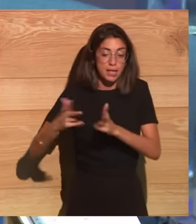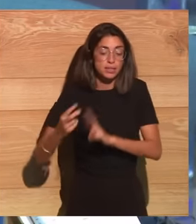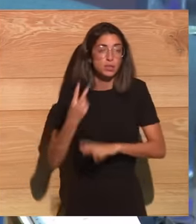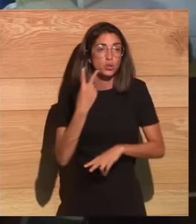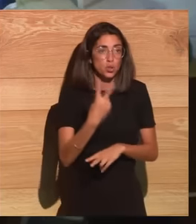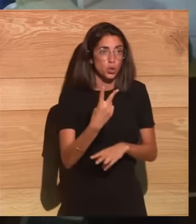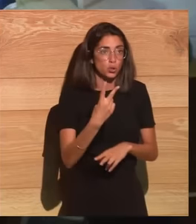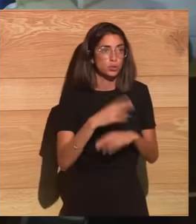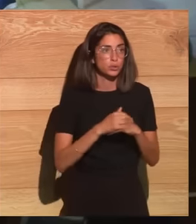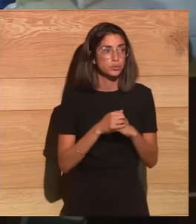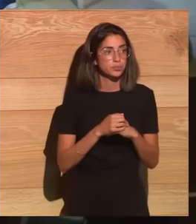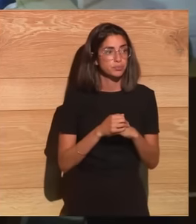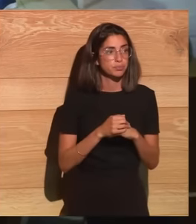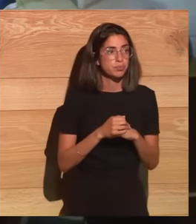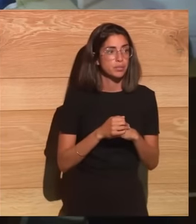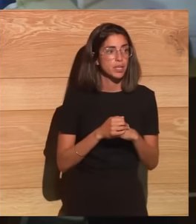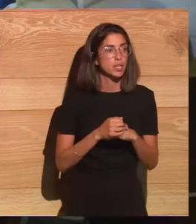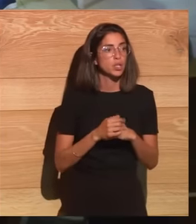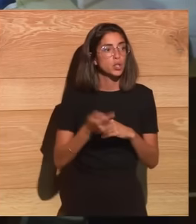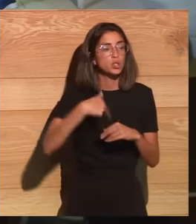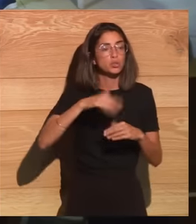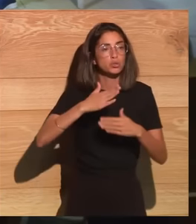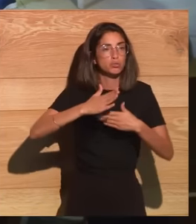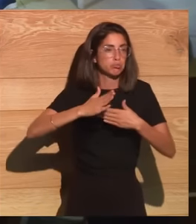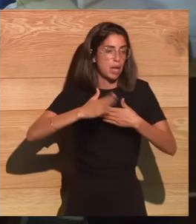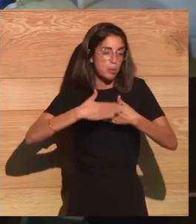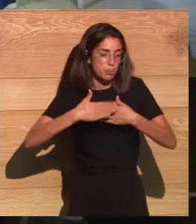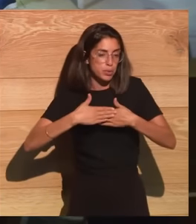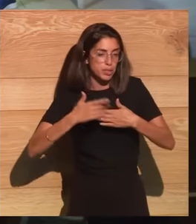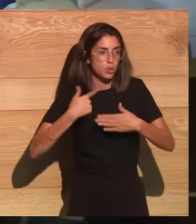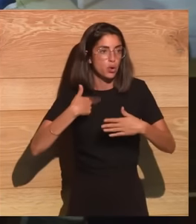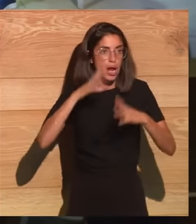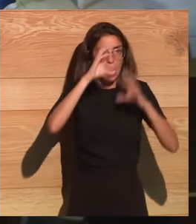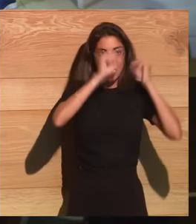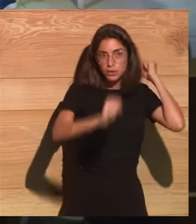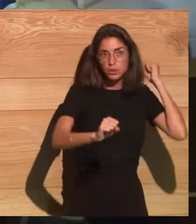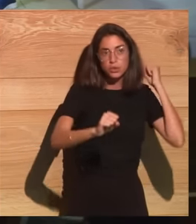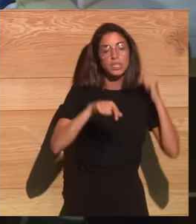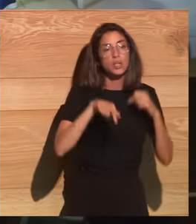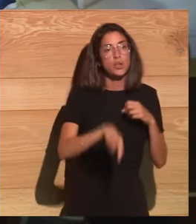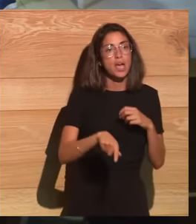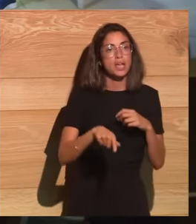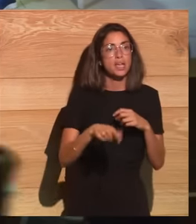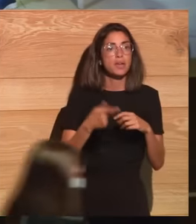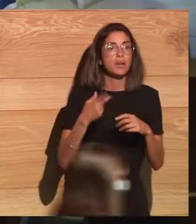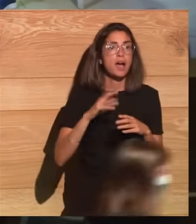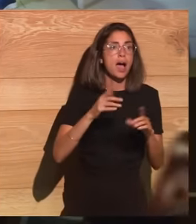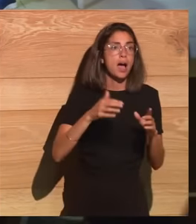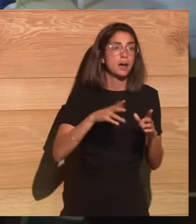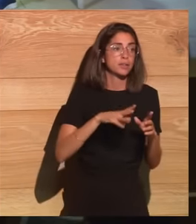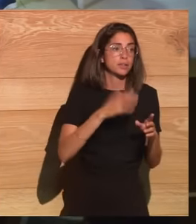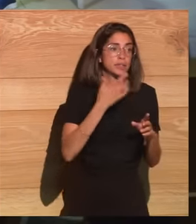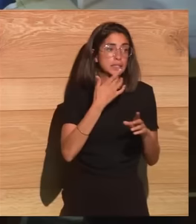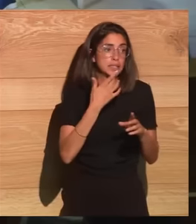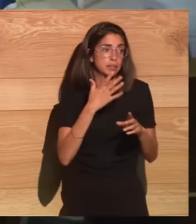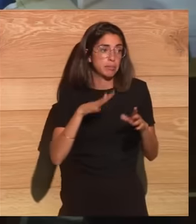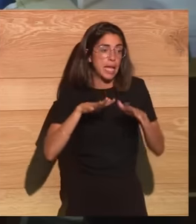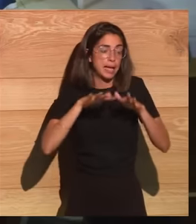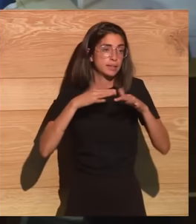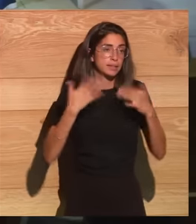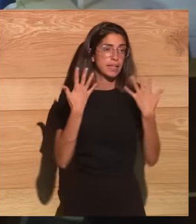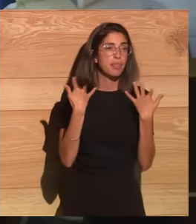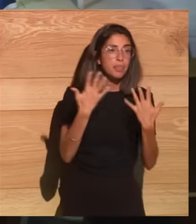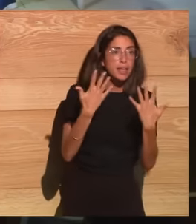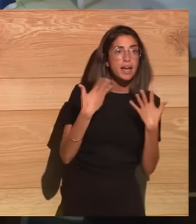de tu sneak. Estábamos ahí en la puerta de... O sea, yo aparco en Atocha, en donde está, para la gente de Madrid, donde está la terraza del Brillante.